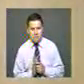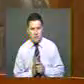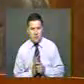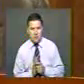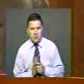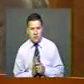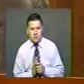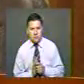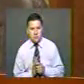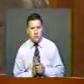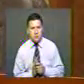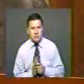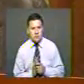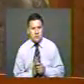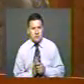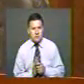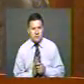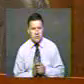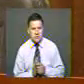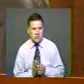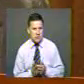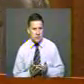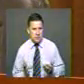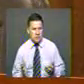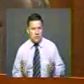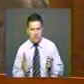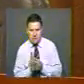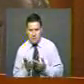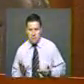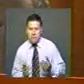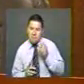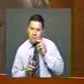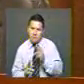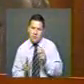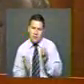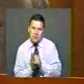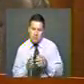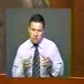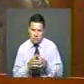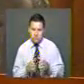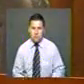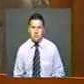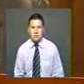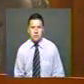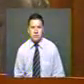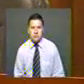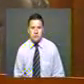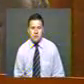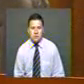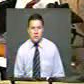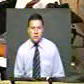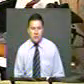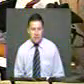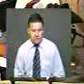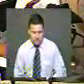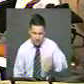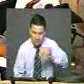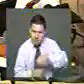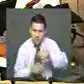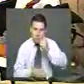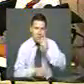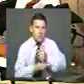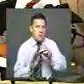propio tribunal contribuyó a la inseguridad jurídica que hoy se tiene cuando se refiere al vínculo solemne. La corporación concluyó en la